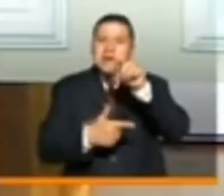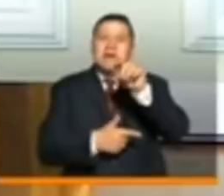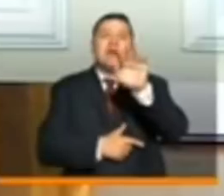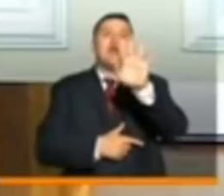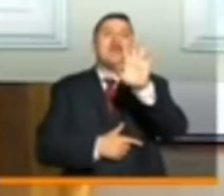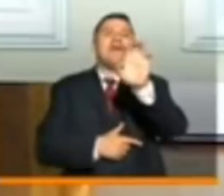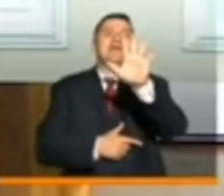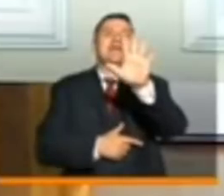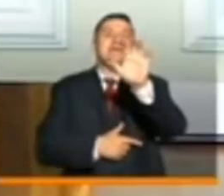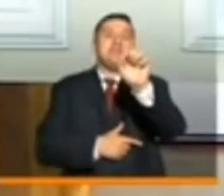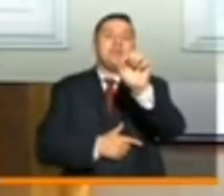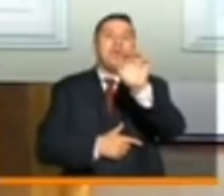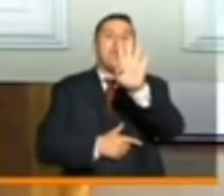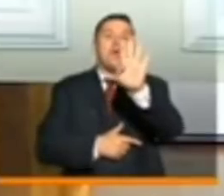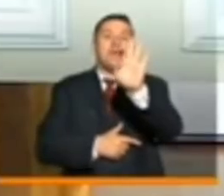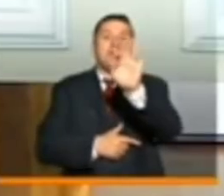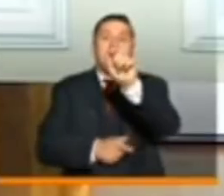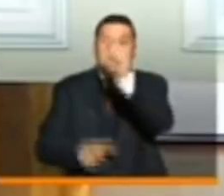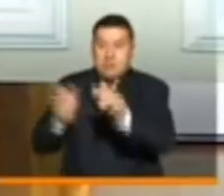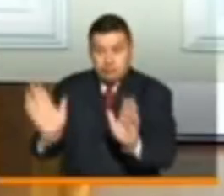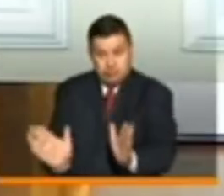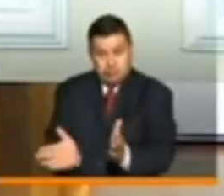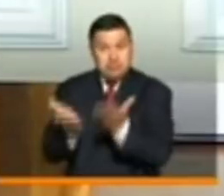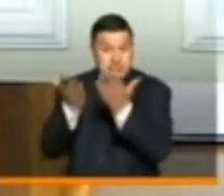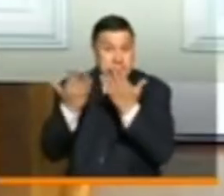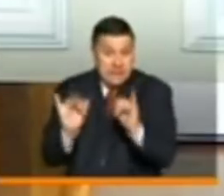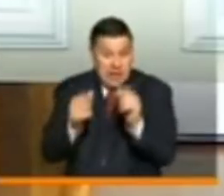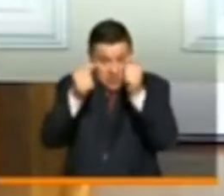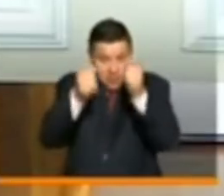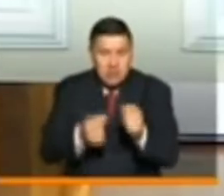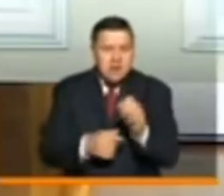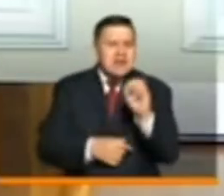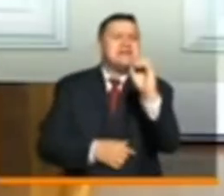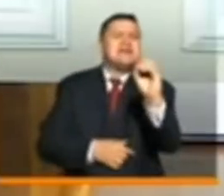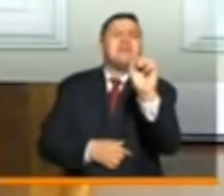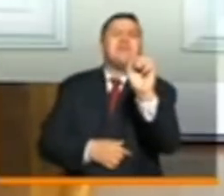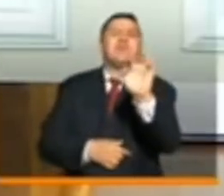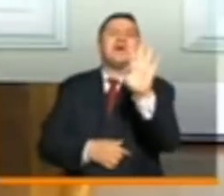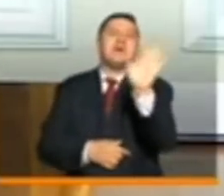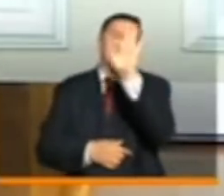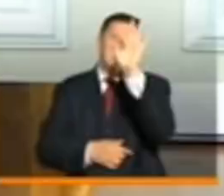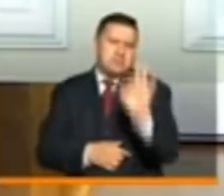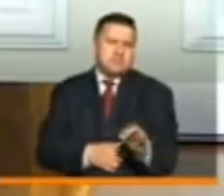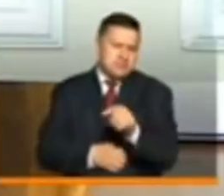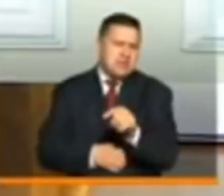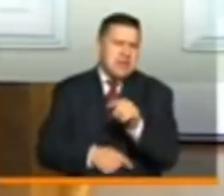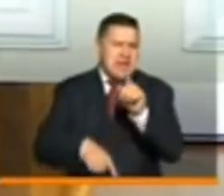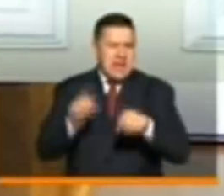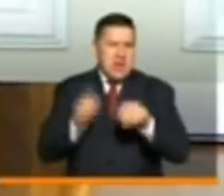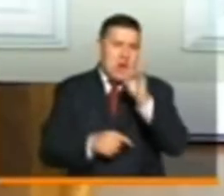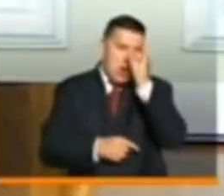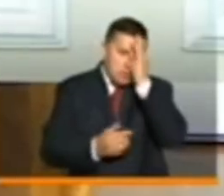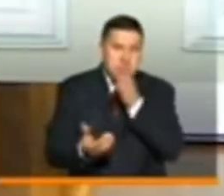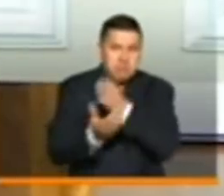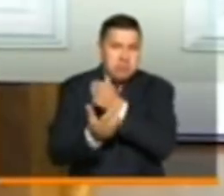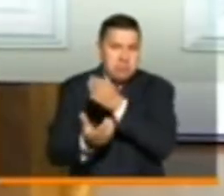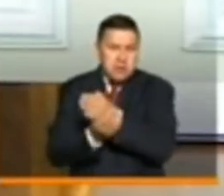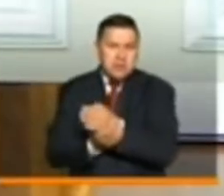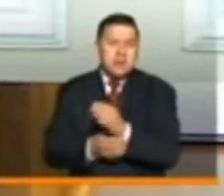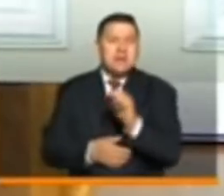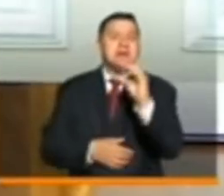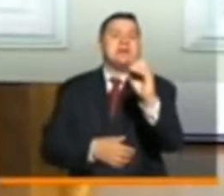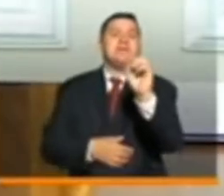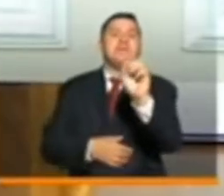95.4 de recuperados tenemos alrededor de un 0.4 por ciento de los casos con algún nivel de hospitalización